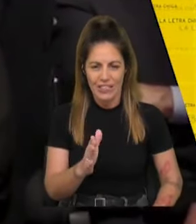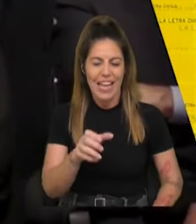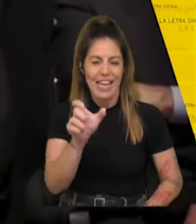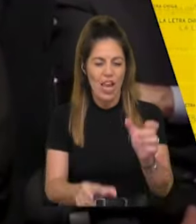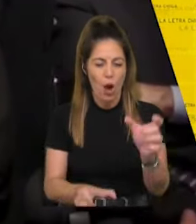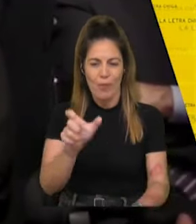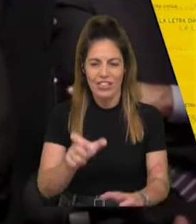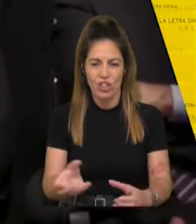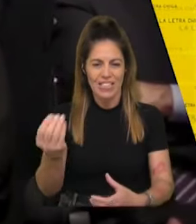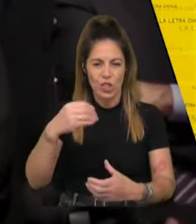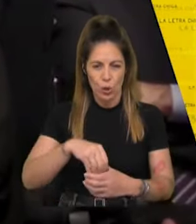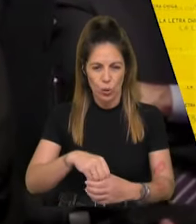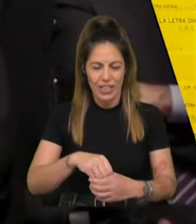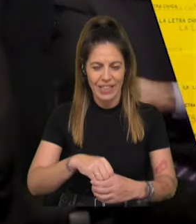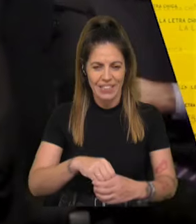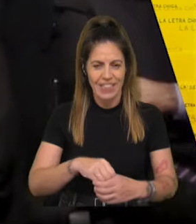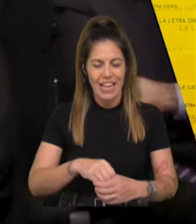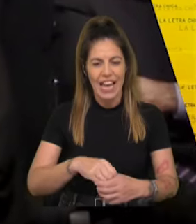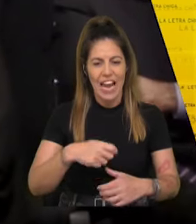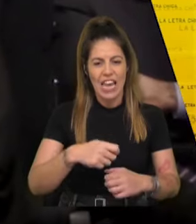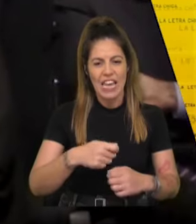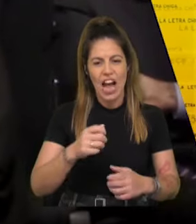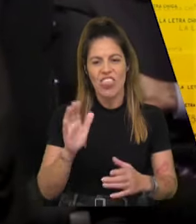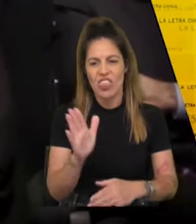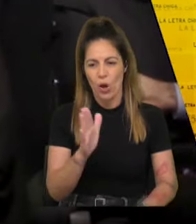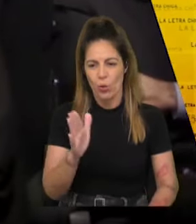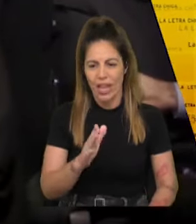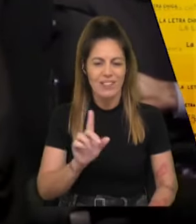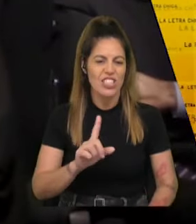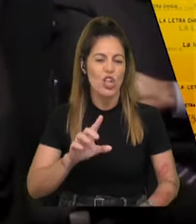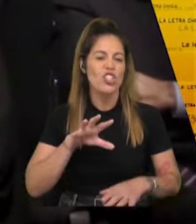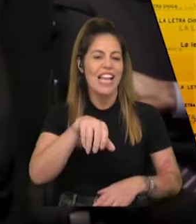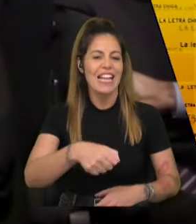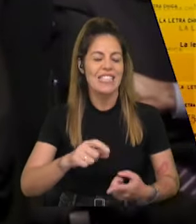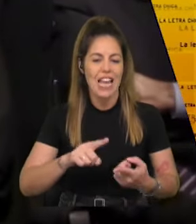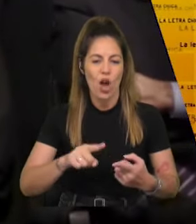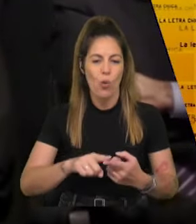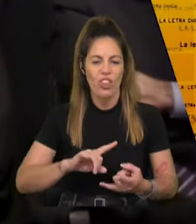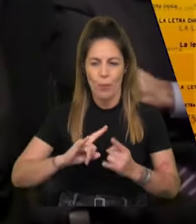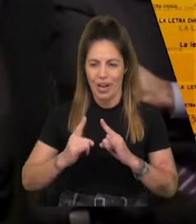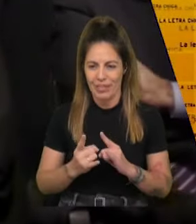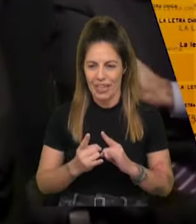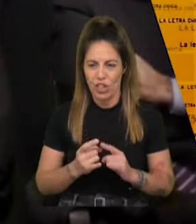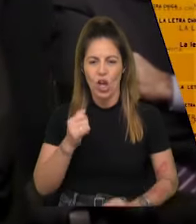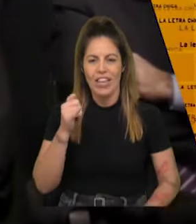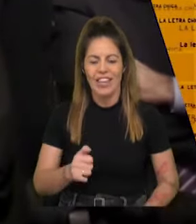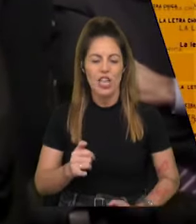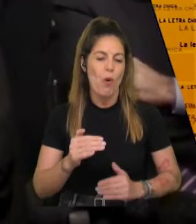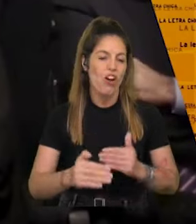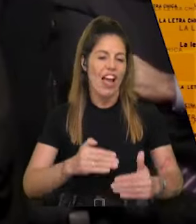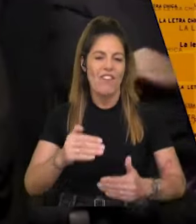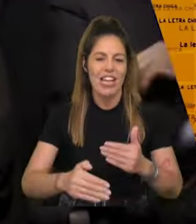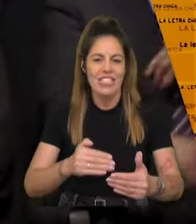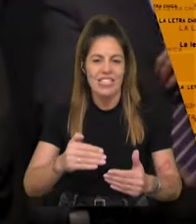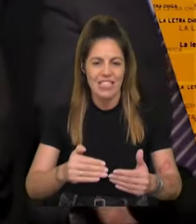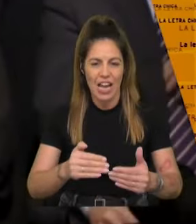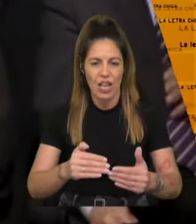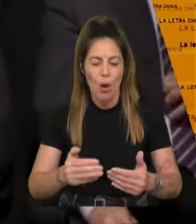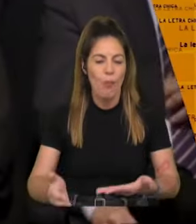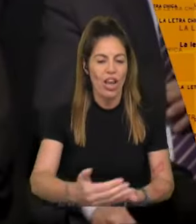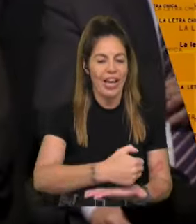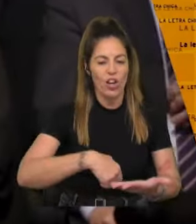personas incluidas en el clering y si no se alcanza el acuerdo parlamentario Tendremos que avanzar por el camino de la